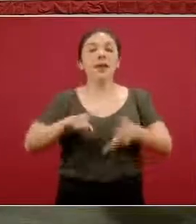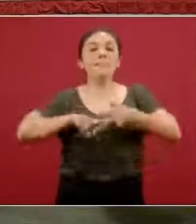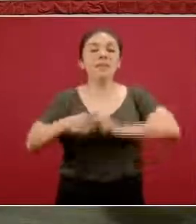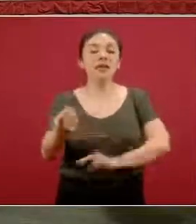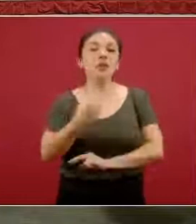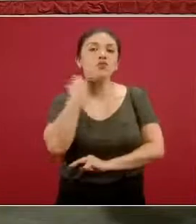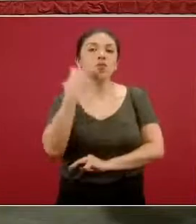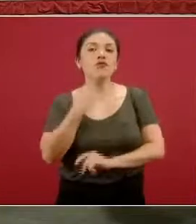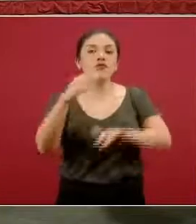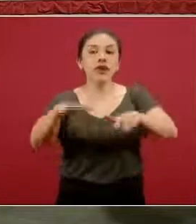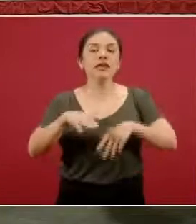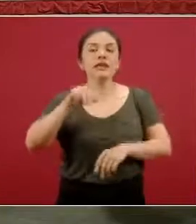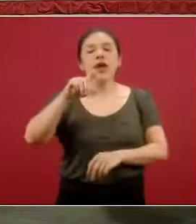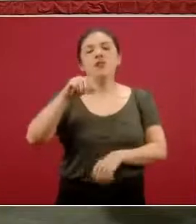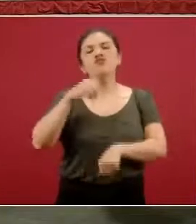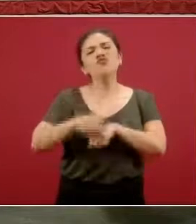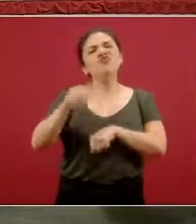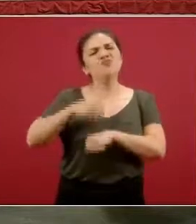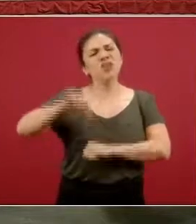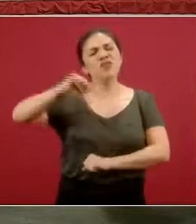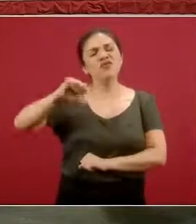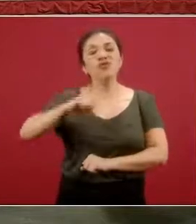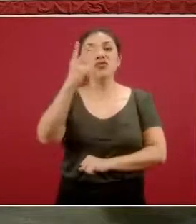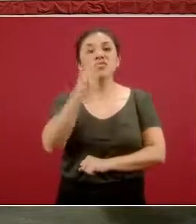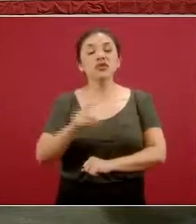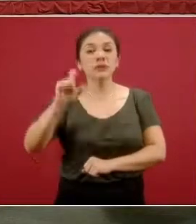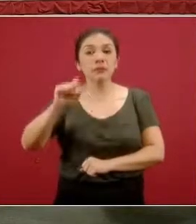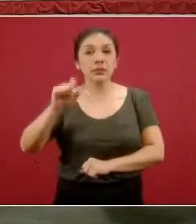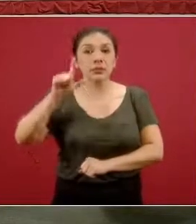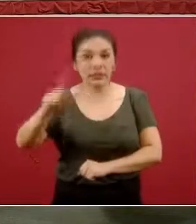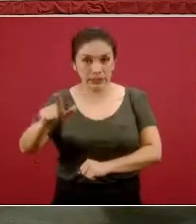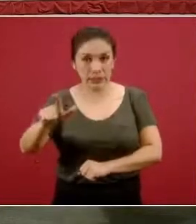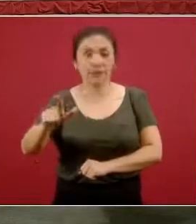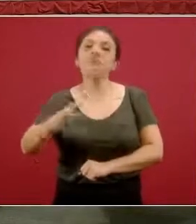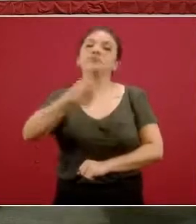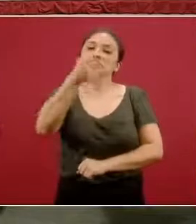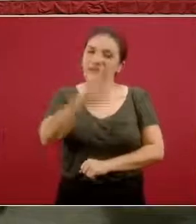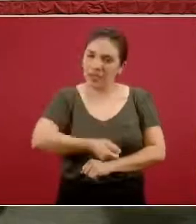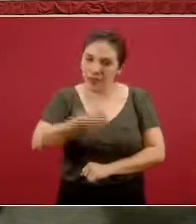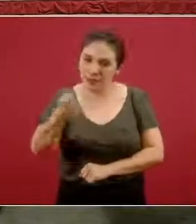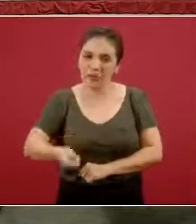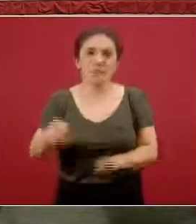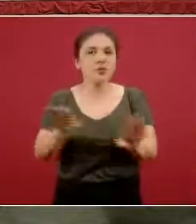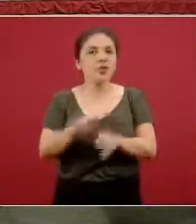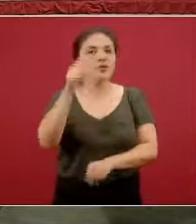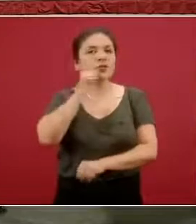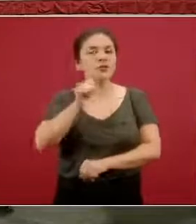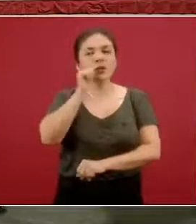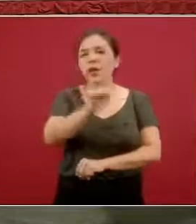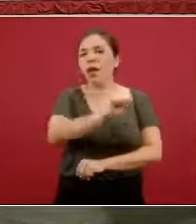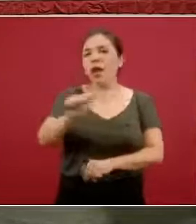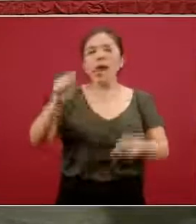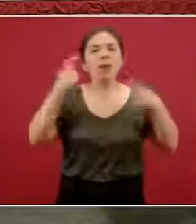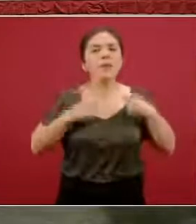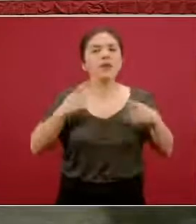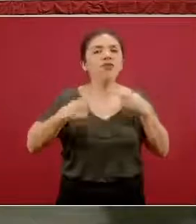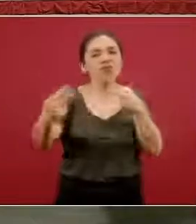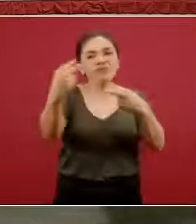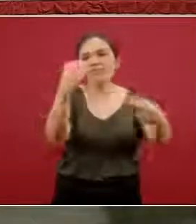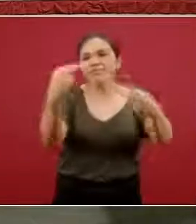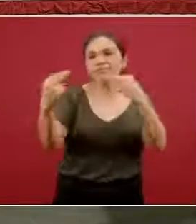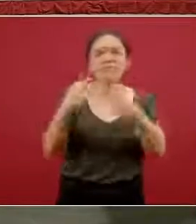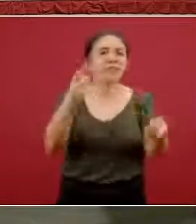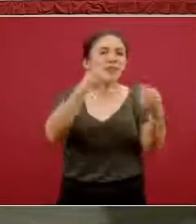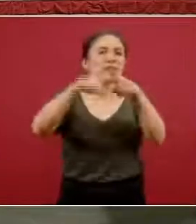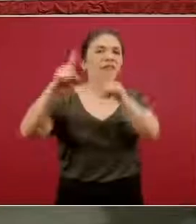conferencia vespertina número 227. Un saludo, por supuesto, siempre a las personas que nos sintonizan desde